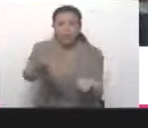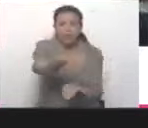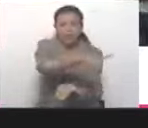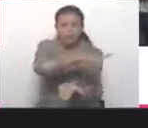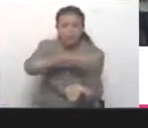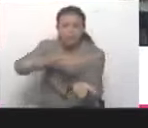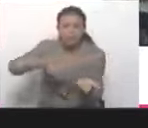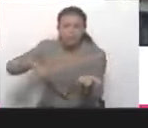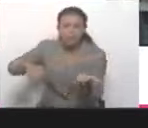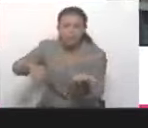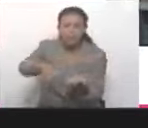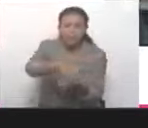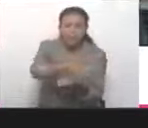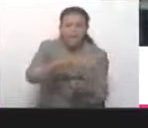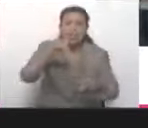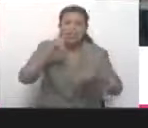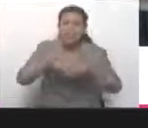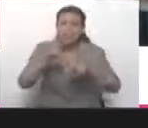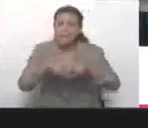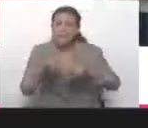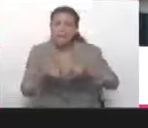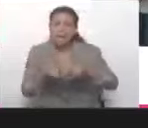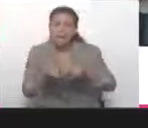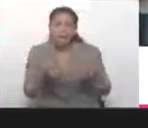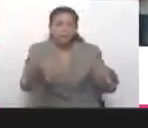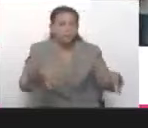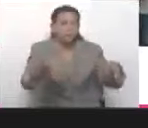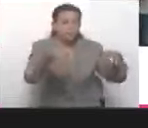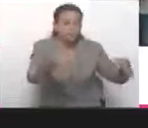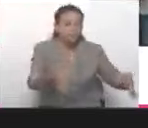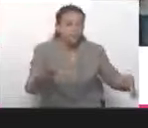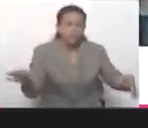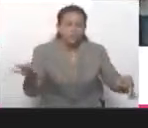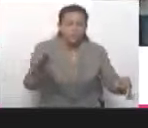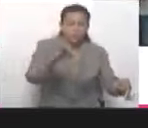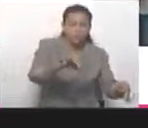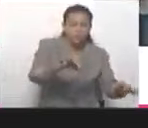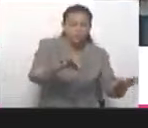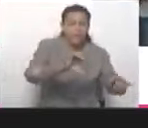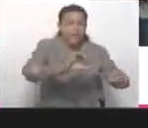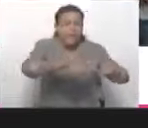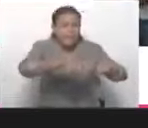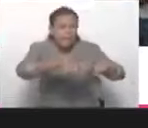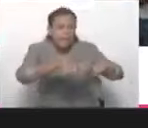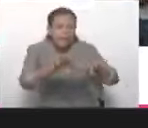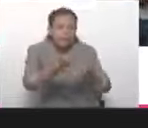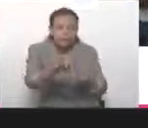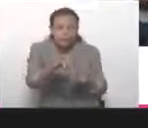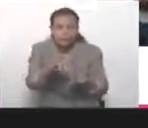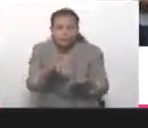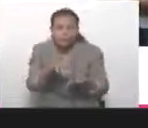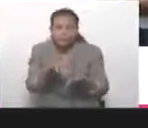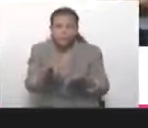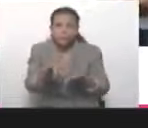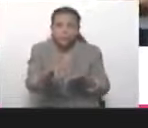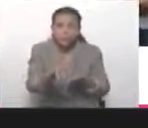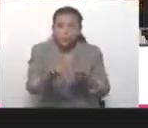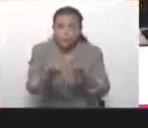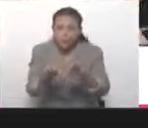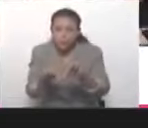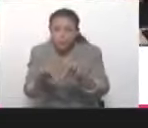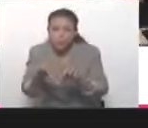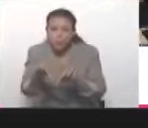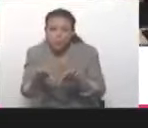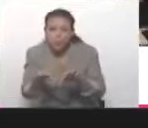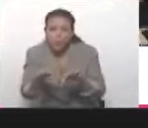¿verdad? Ajá. Ah, Badel, un acetato. Entonces iban para el estudio y había un ingeniero de sonido, grababa, lo grababa en el